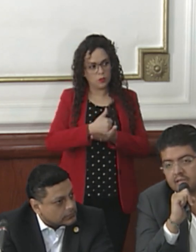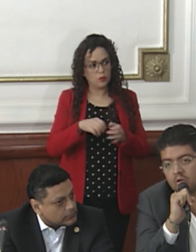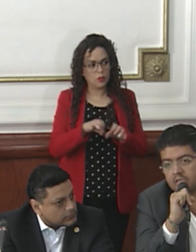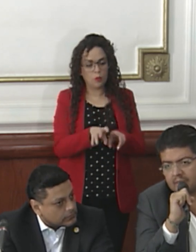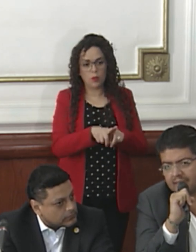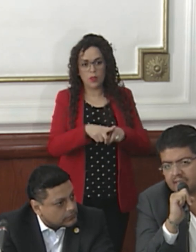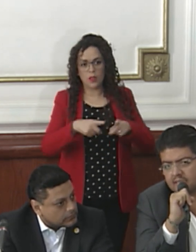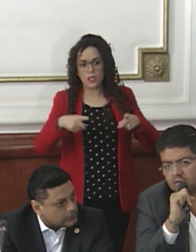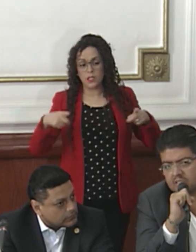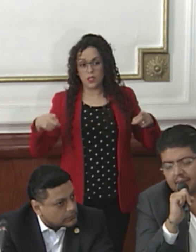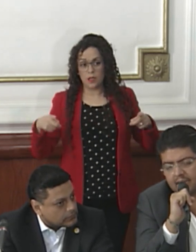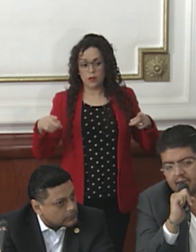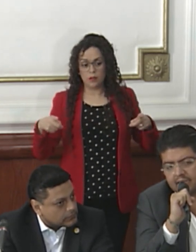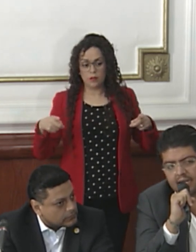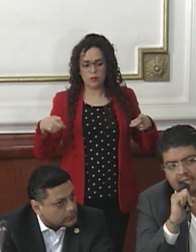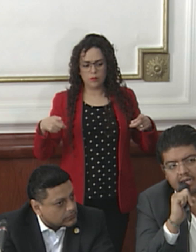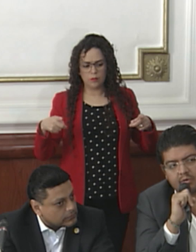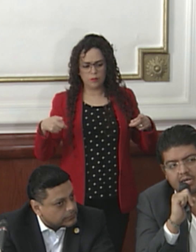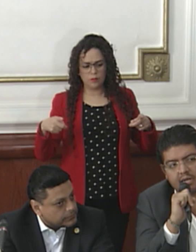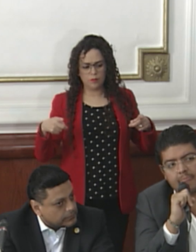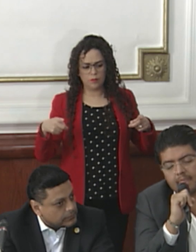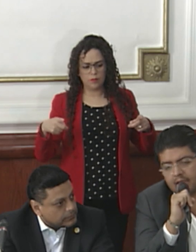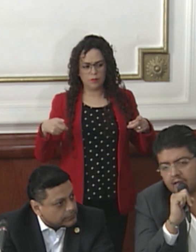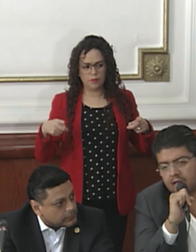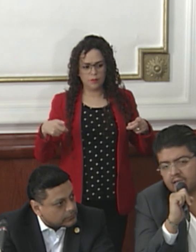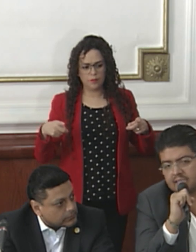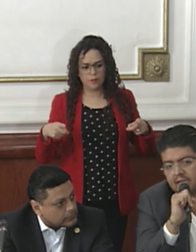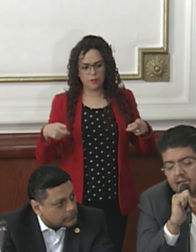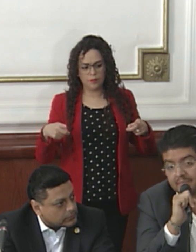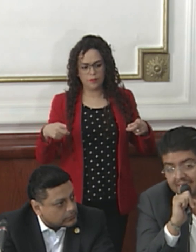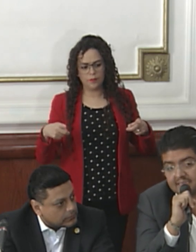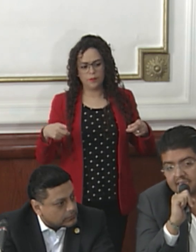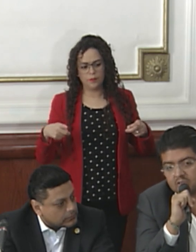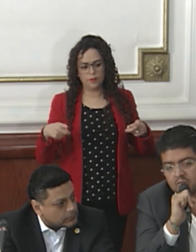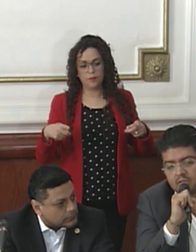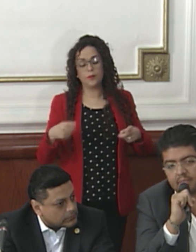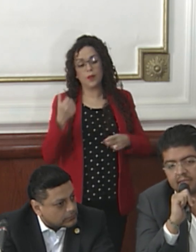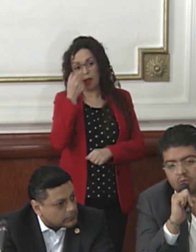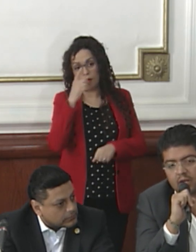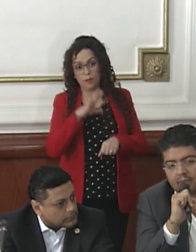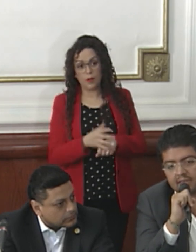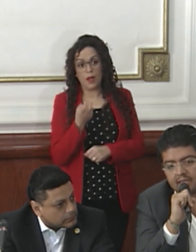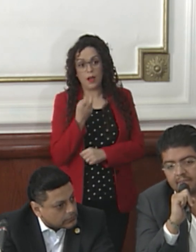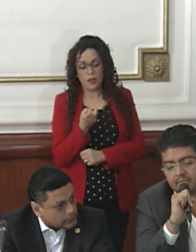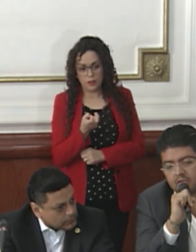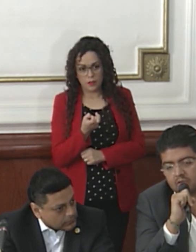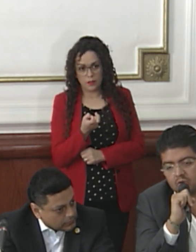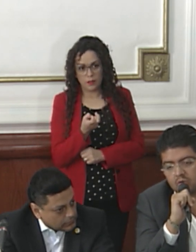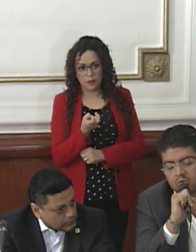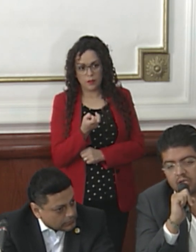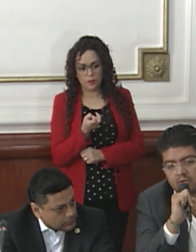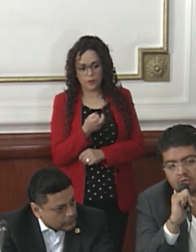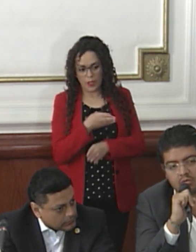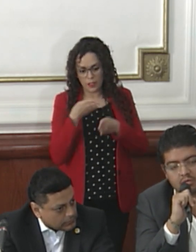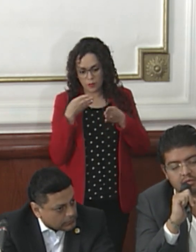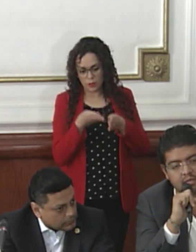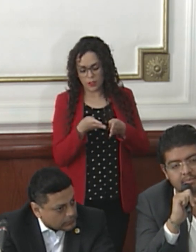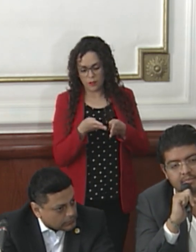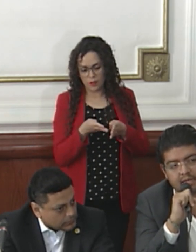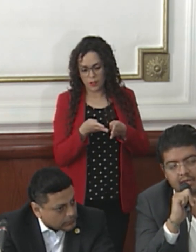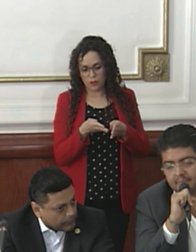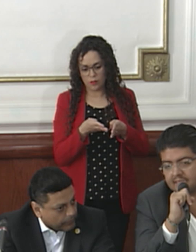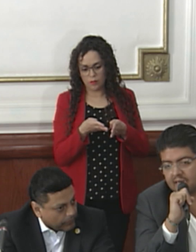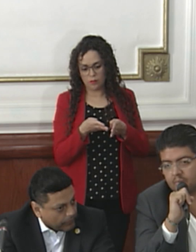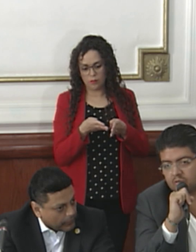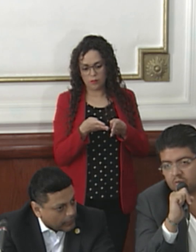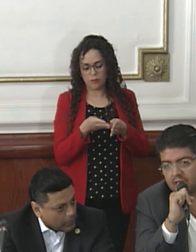de lo que se va a generar y elaborar en esta administración. Particularmente, no quiero